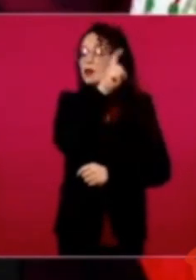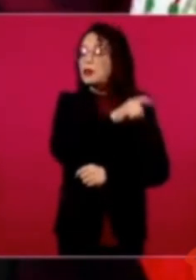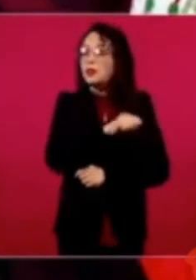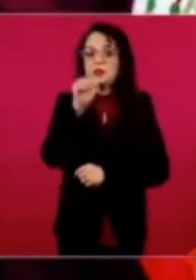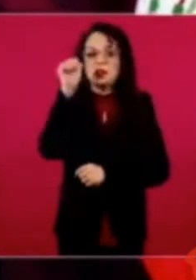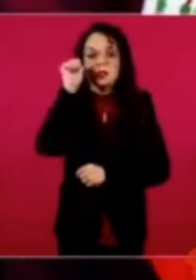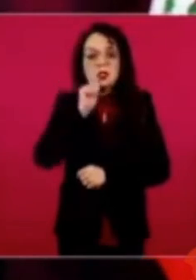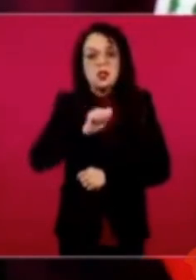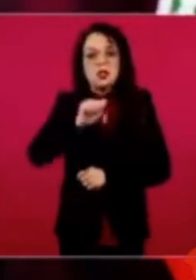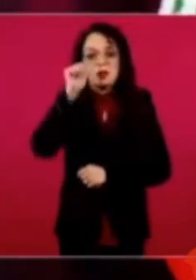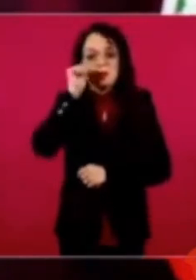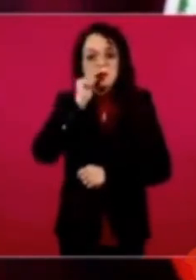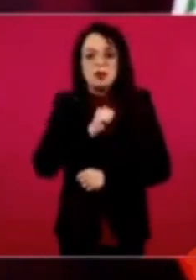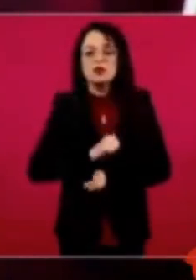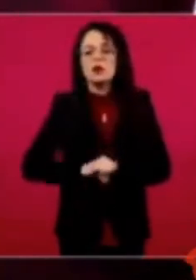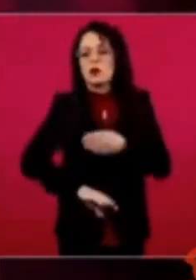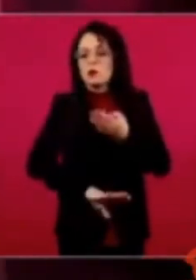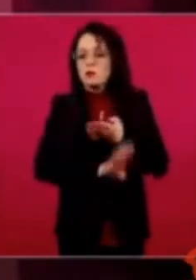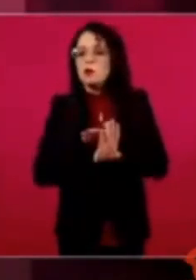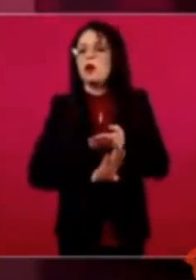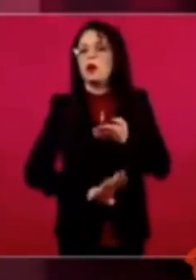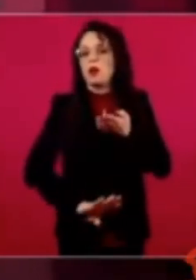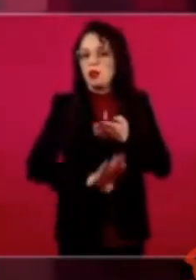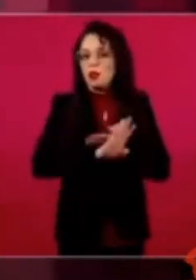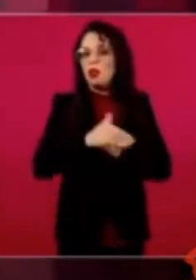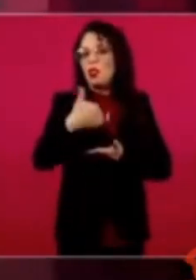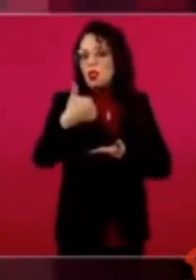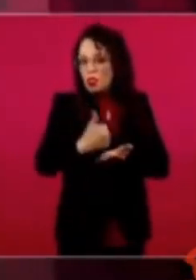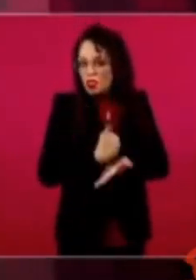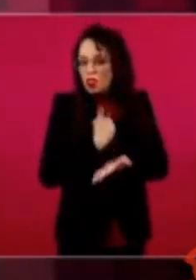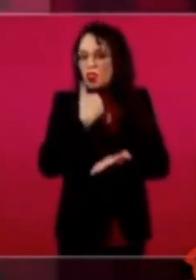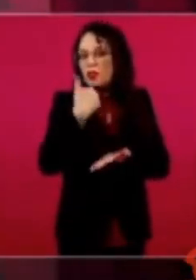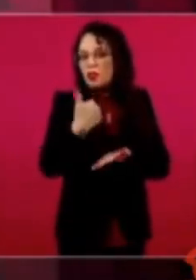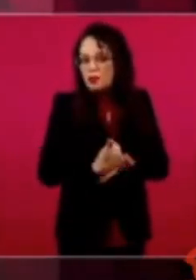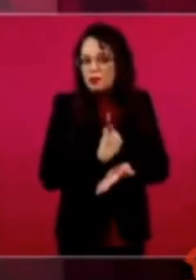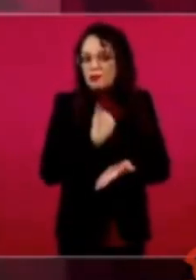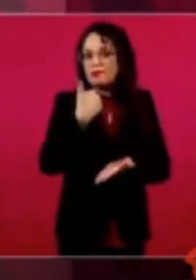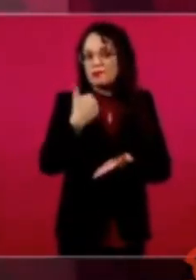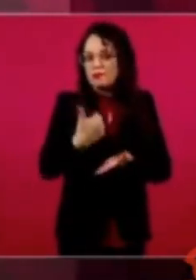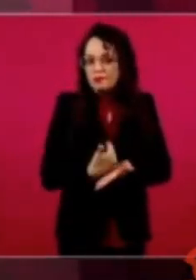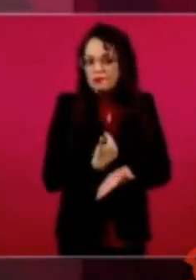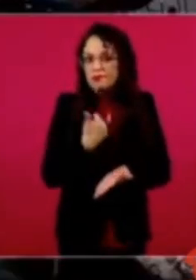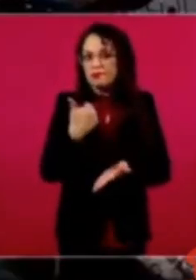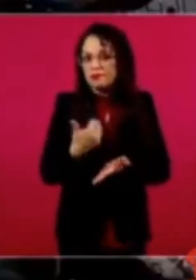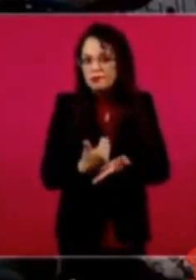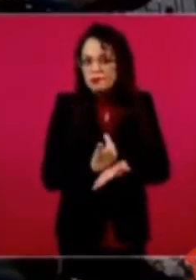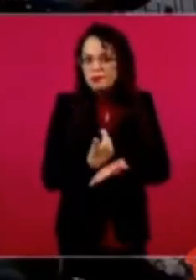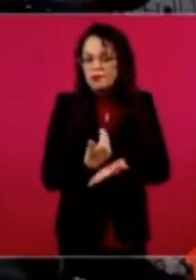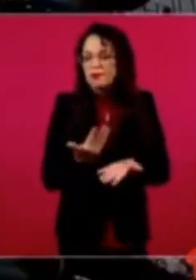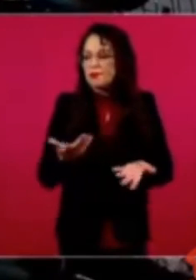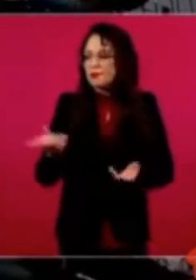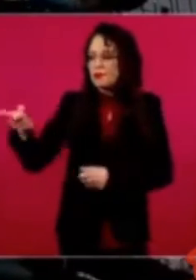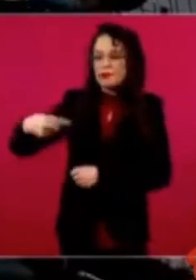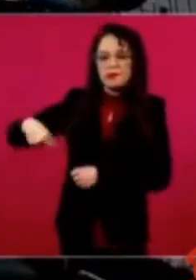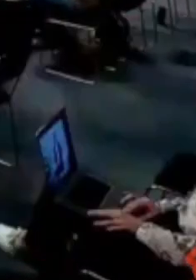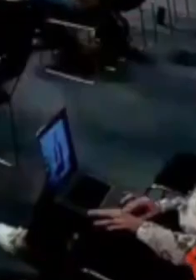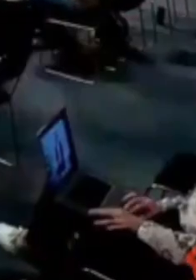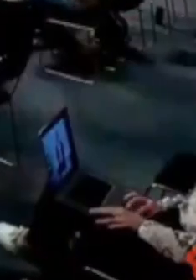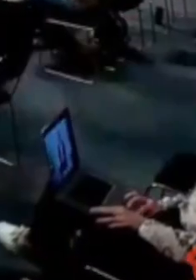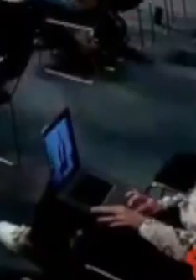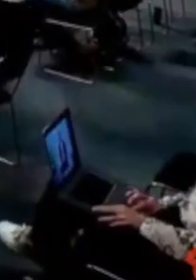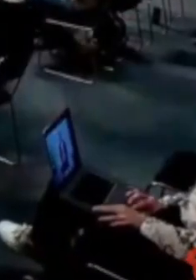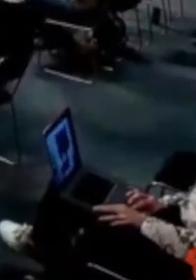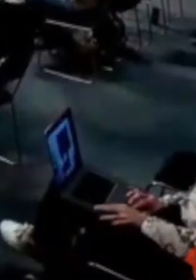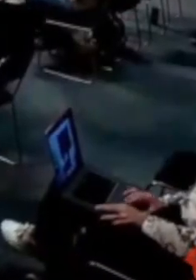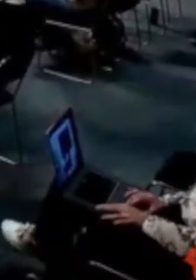está me criticando y criticando y criticando y criticando. Dice: y los jueces no ayudan,